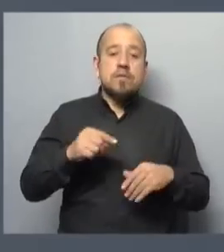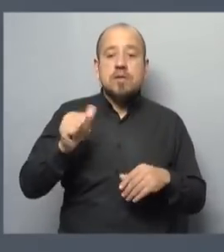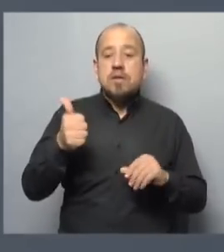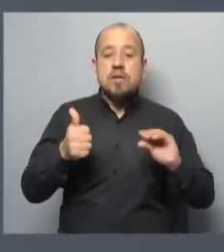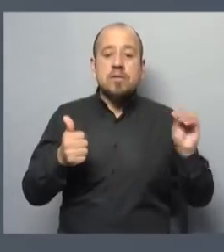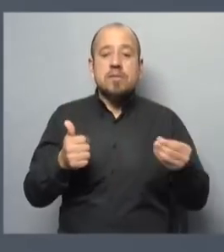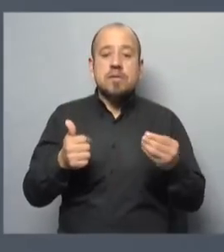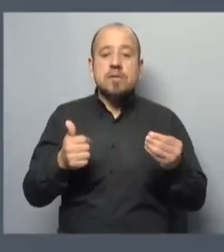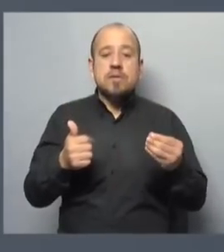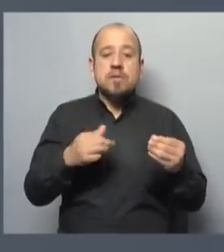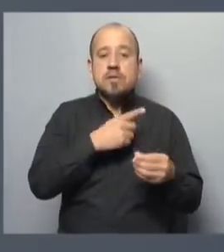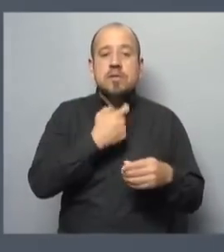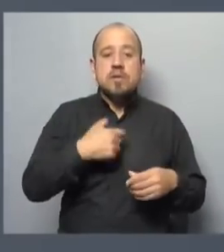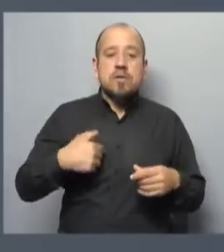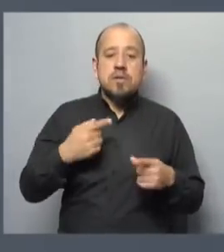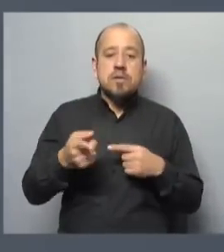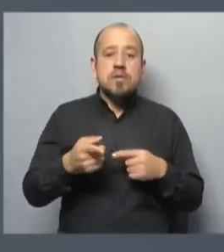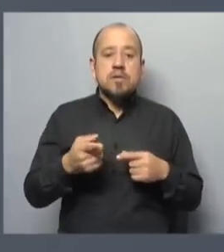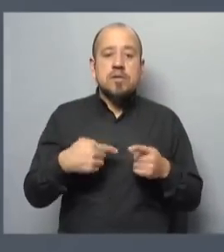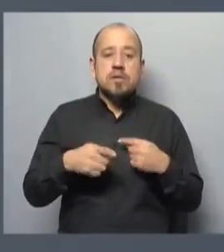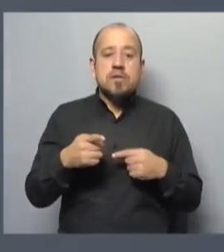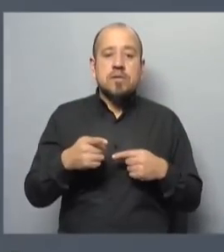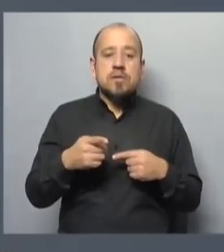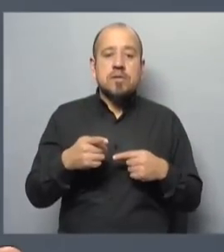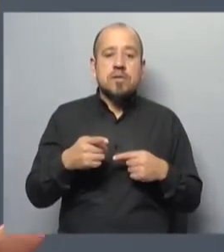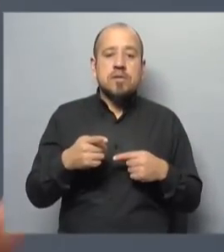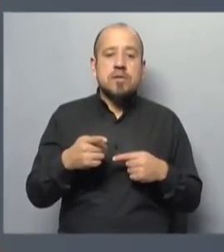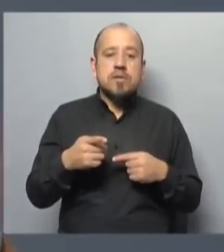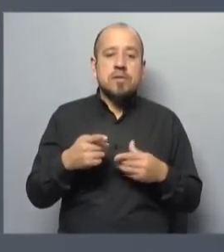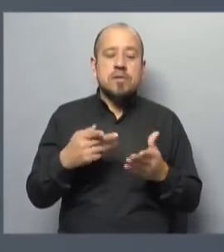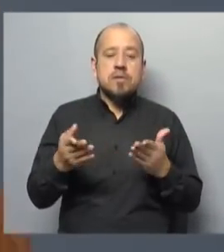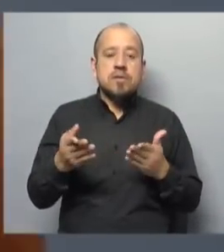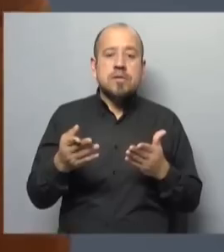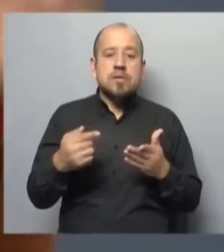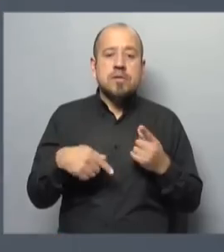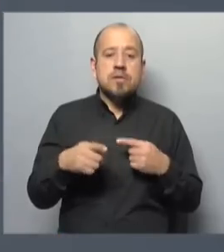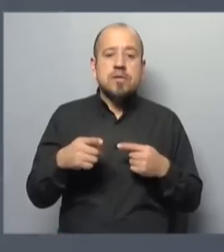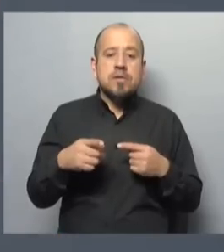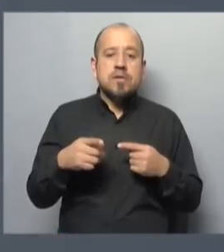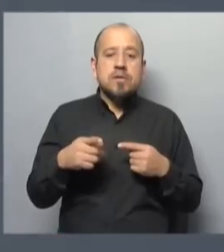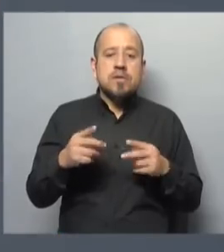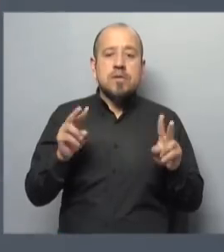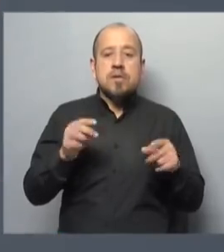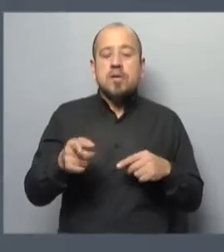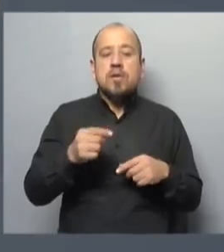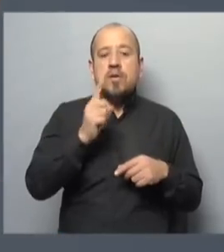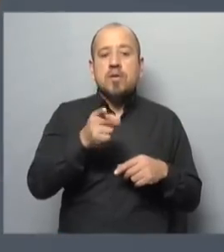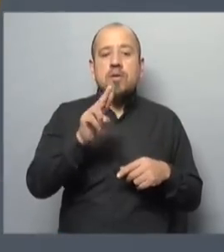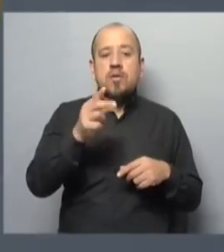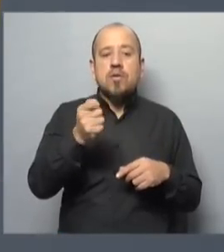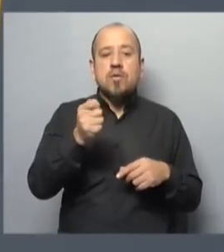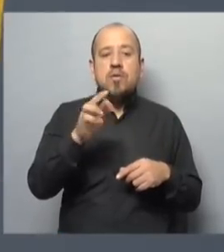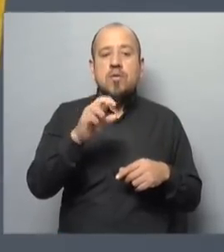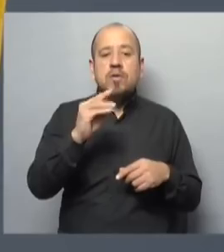bien en el año pasado peñarol pelota que pega a la espalda de un rival y también no siendo prácticamente guardiola y si no